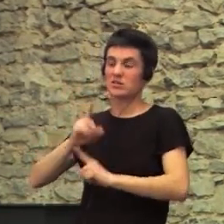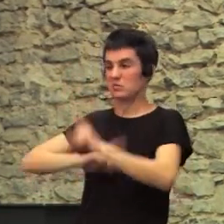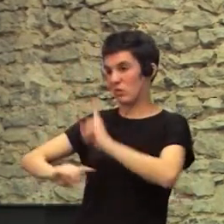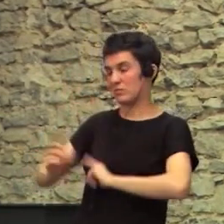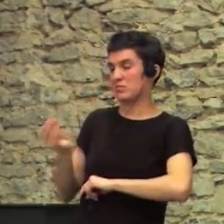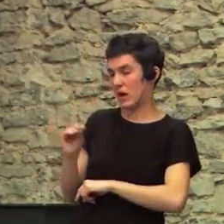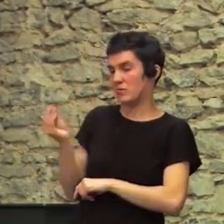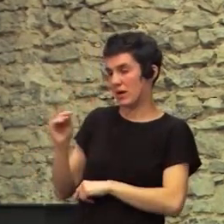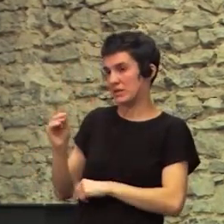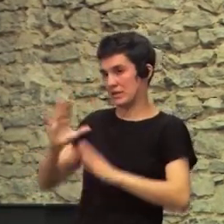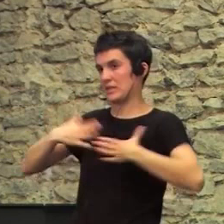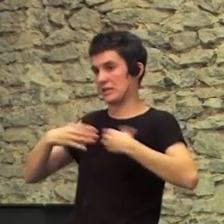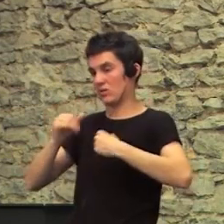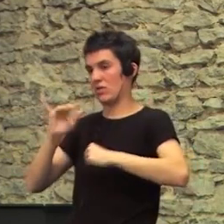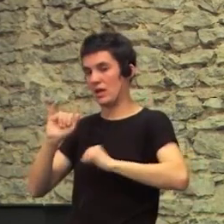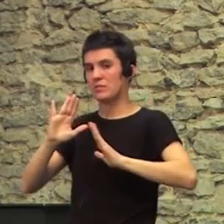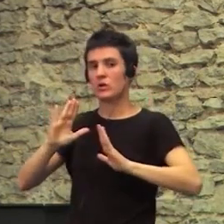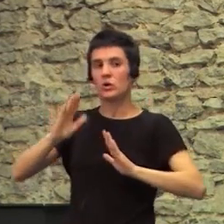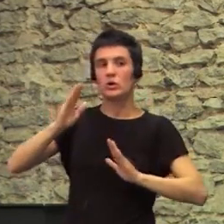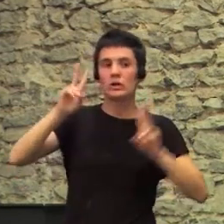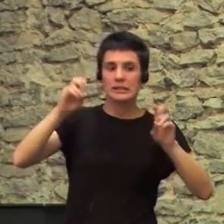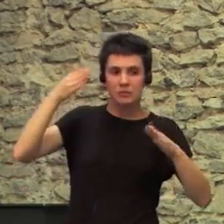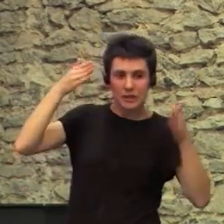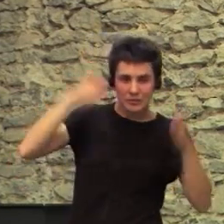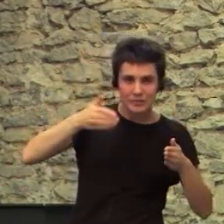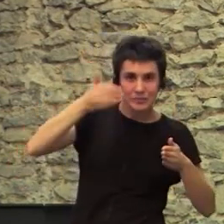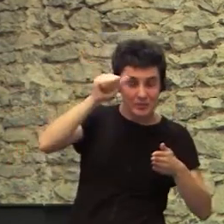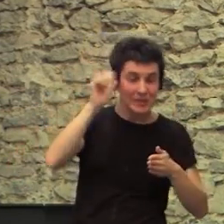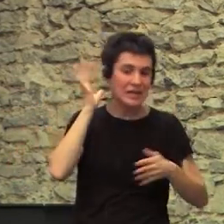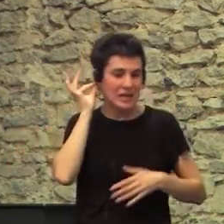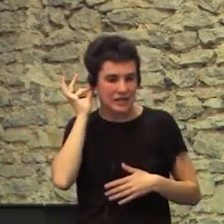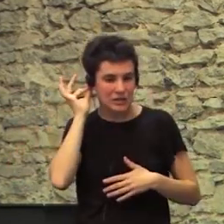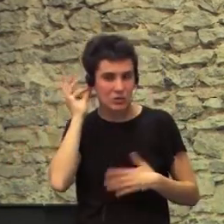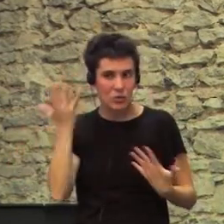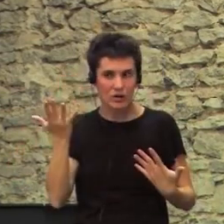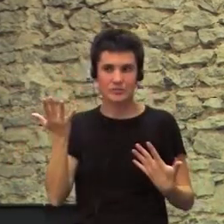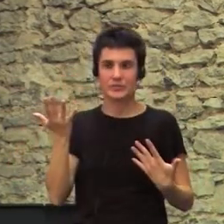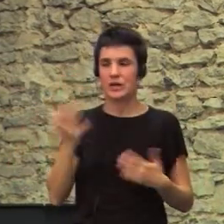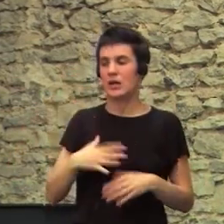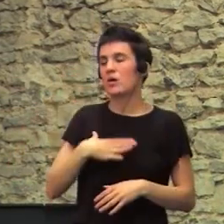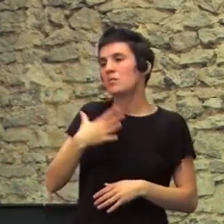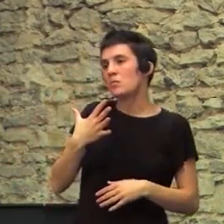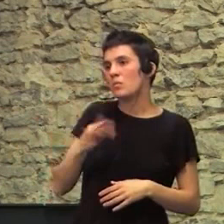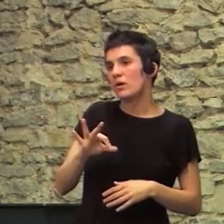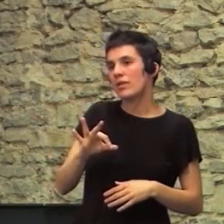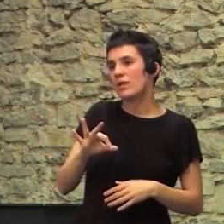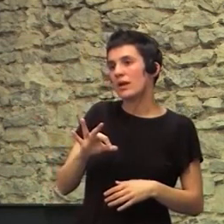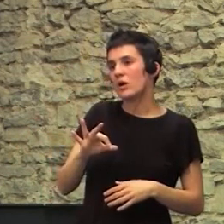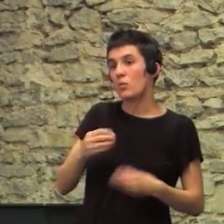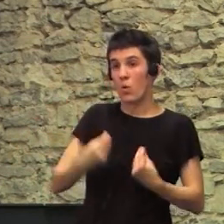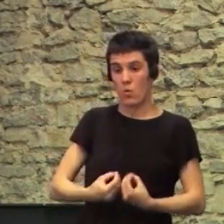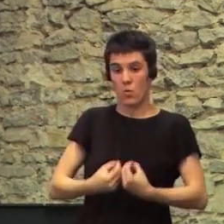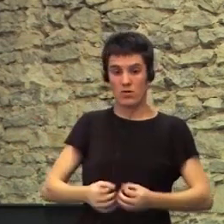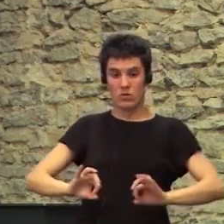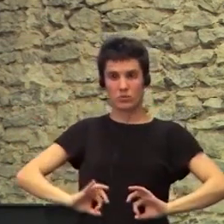entrar, pero los que tienen que ver con cuestiones de género. Por ejemplo, aunque tengan desarrollados unas gónadas